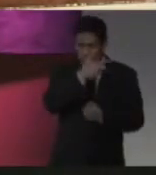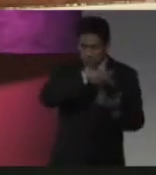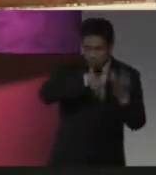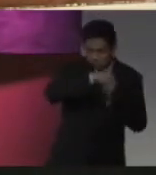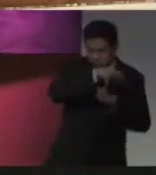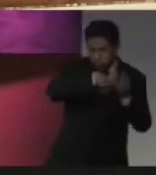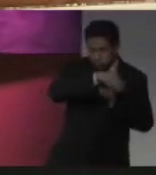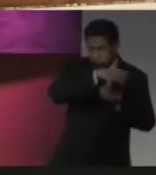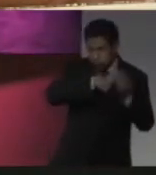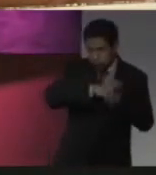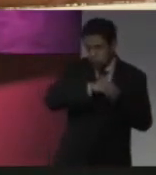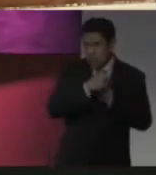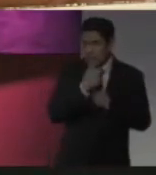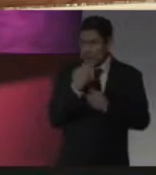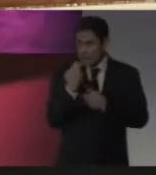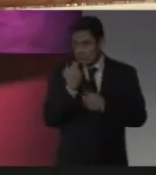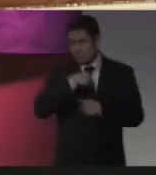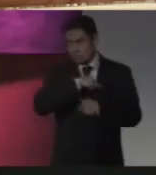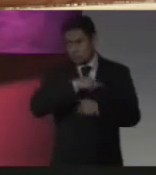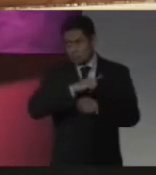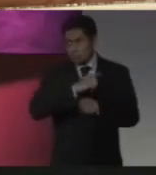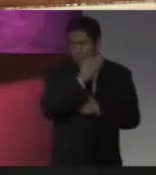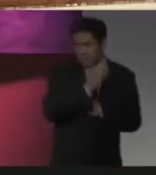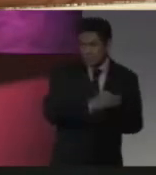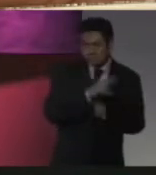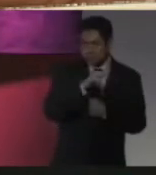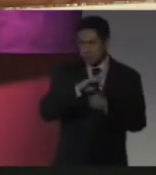antisistémicos, antisistémicas, ¿sí?